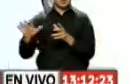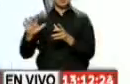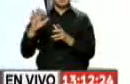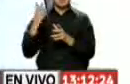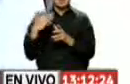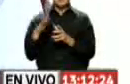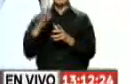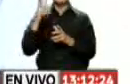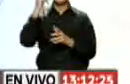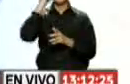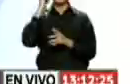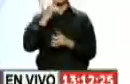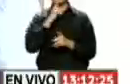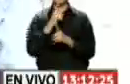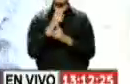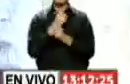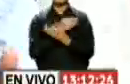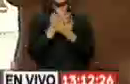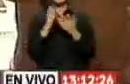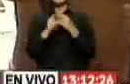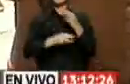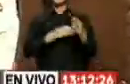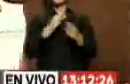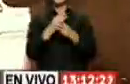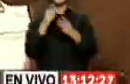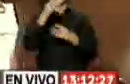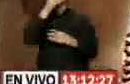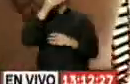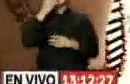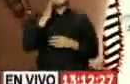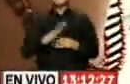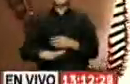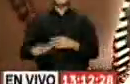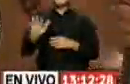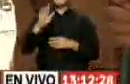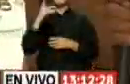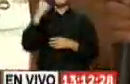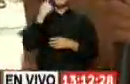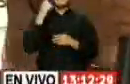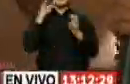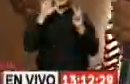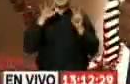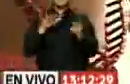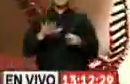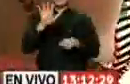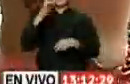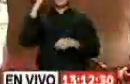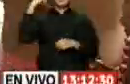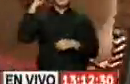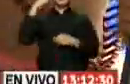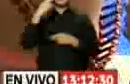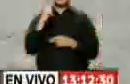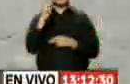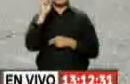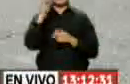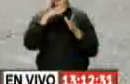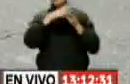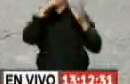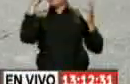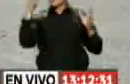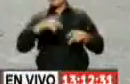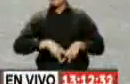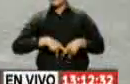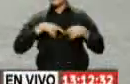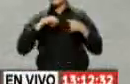territorial. Considerado como el corazón y pulmón del mundo, la Amazonía en la región tiene un territorio de 7.5 millones de kilómetros cuadrados, en la que